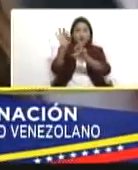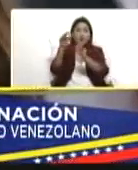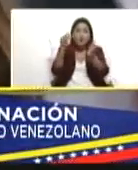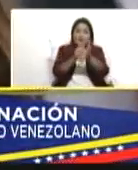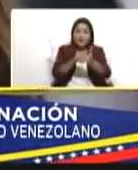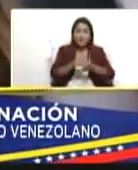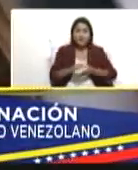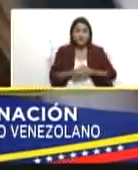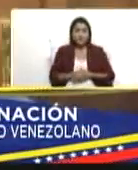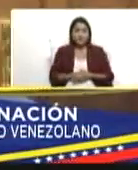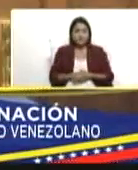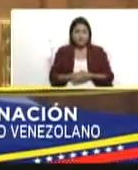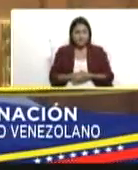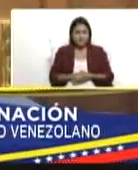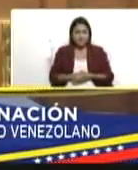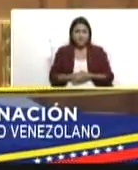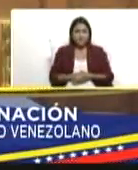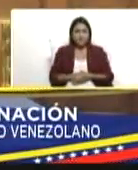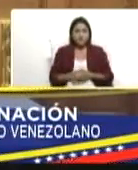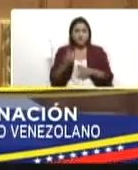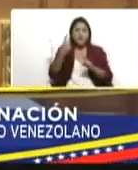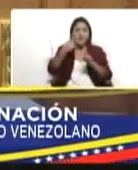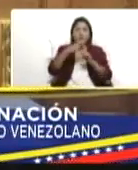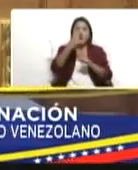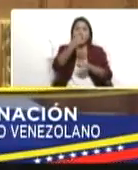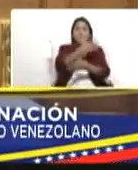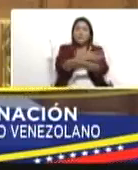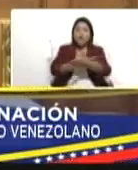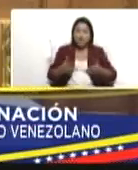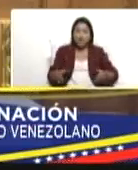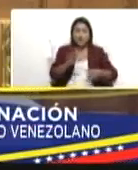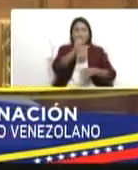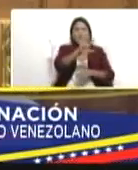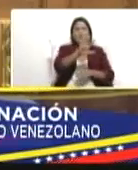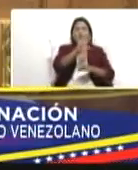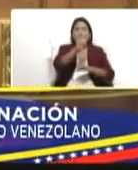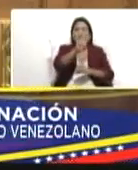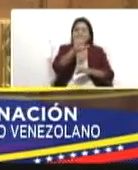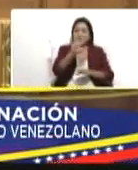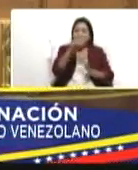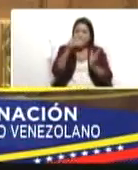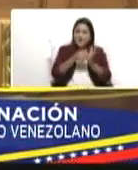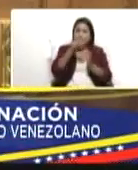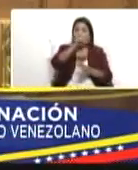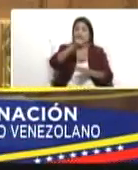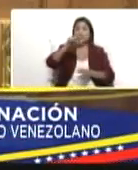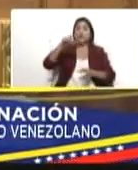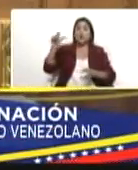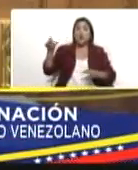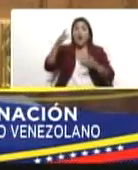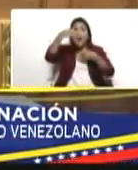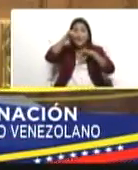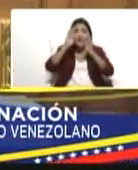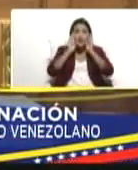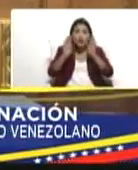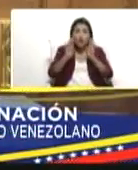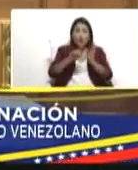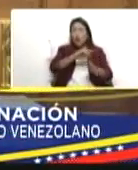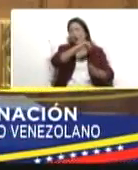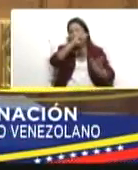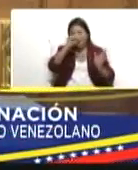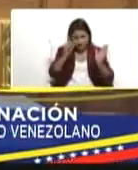consultas además de 1,545 personas que fueron atendidas a nivel de